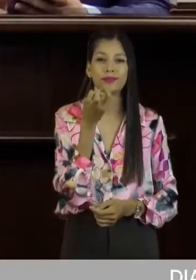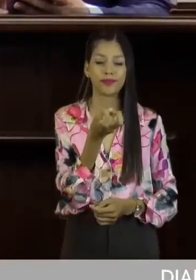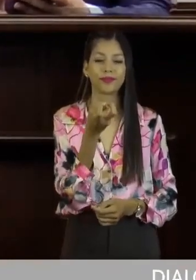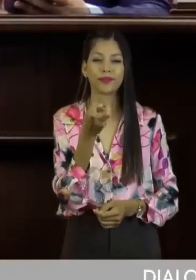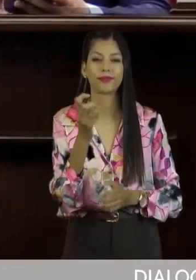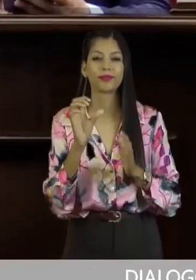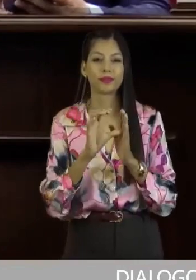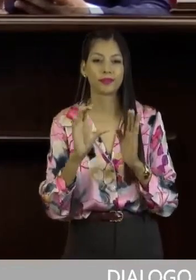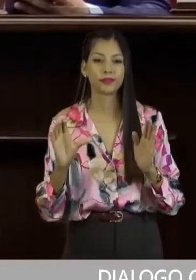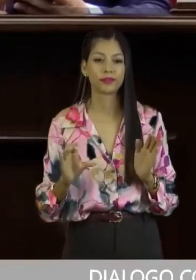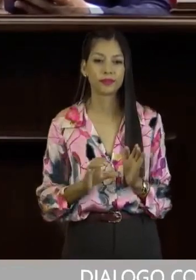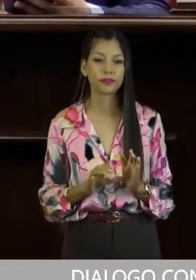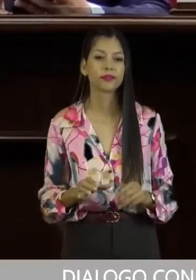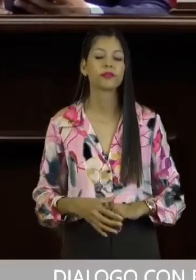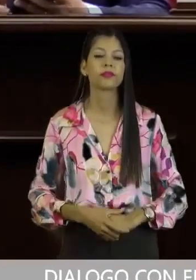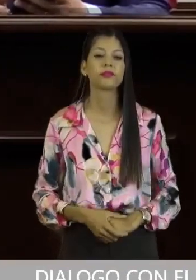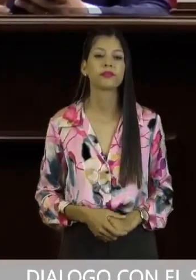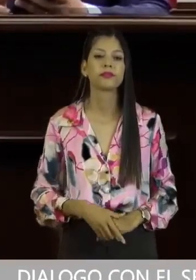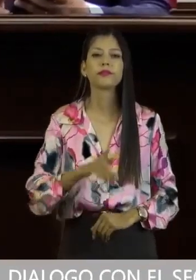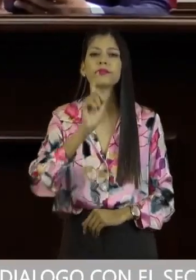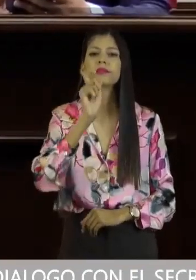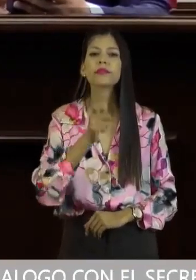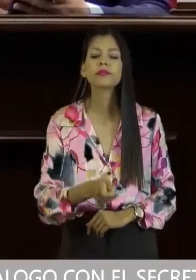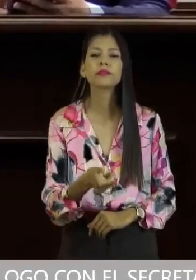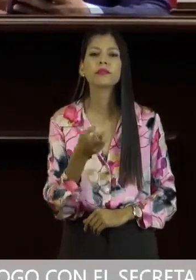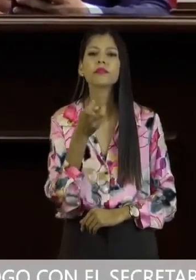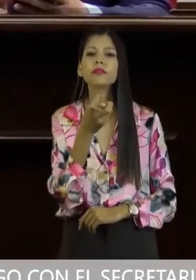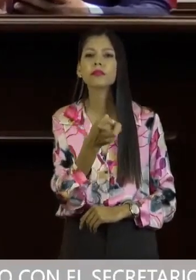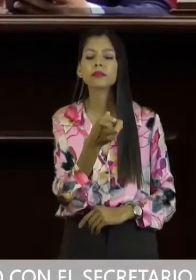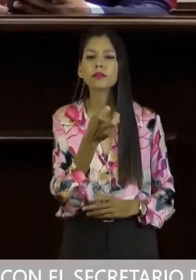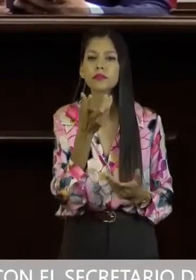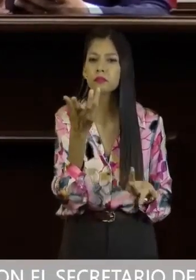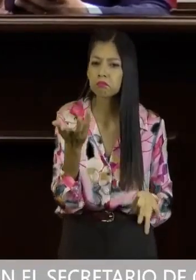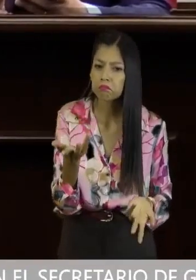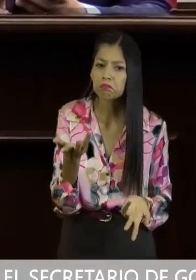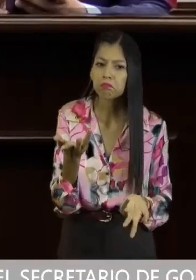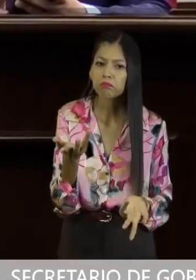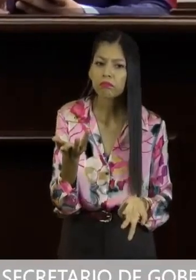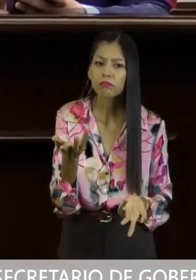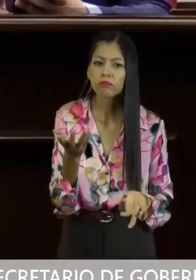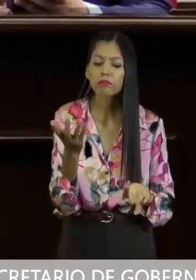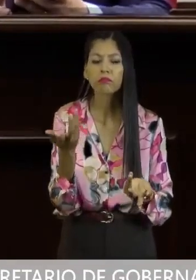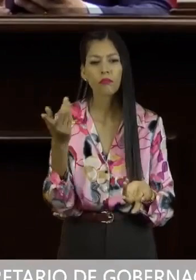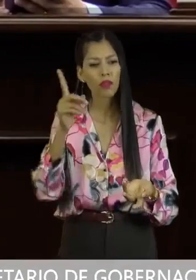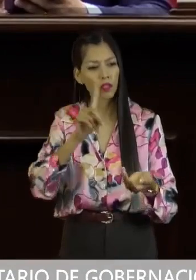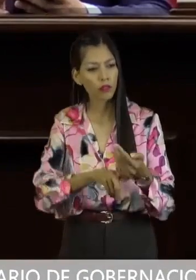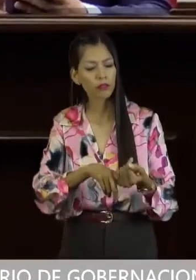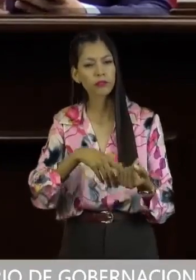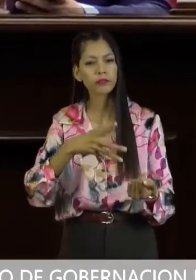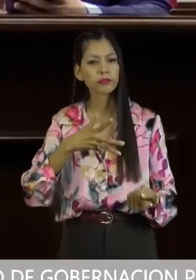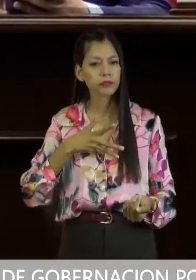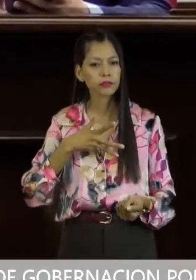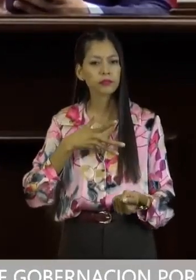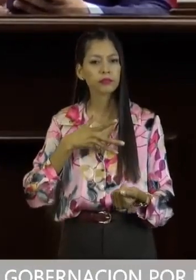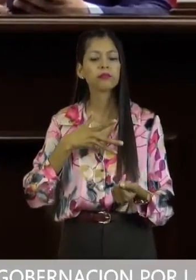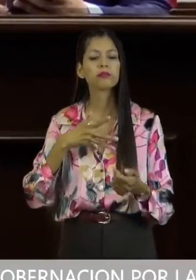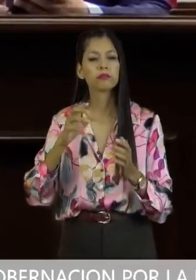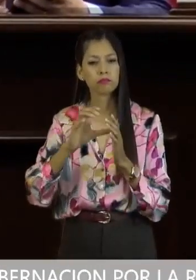esta Constitución. ¿Qué significa esto? Pues que de manera implícita se está